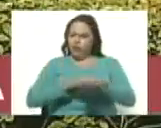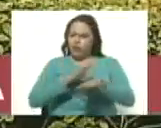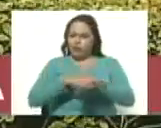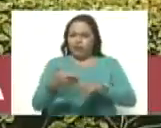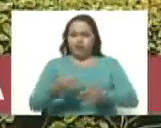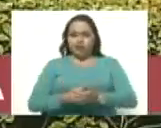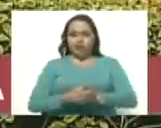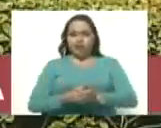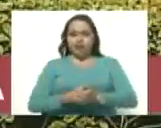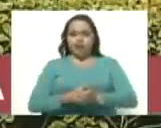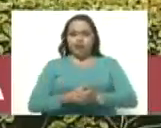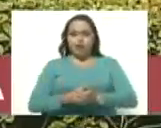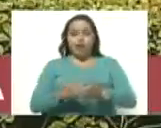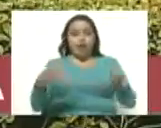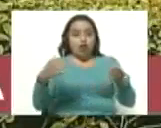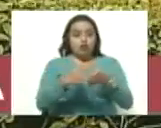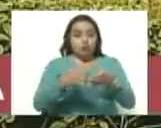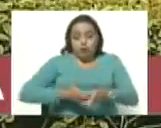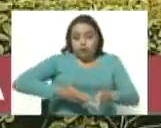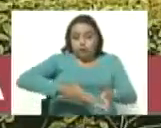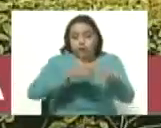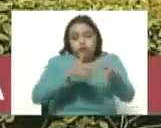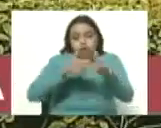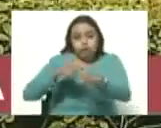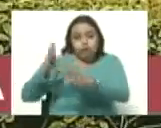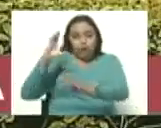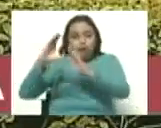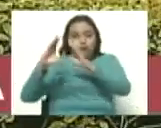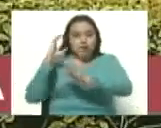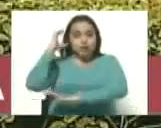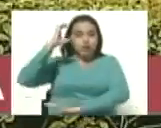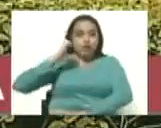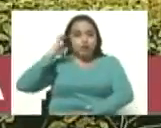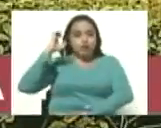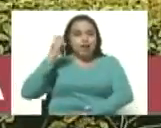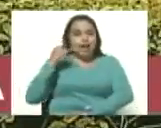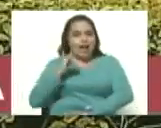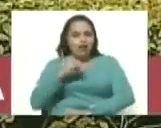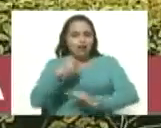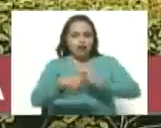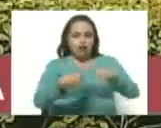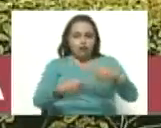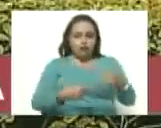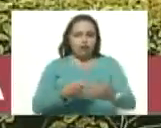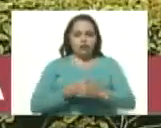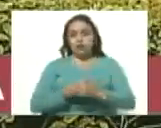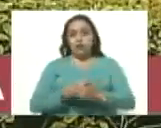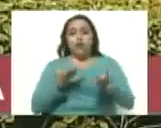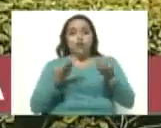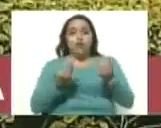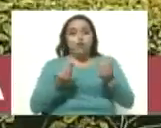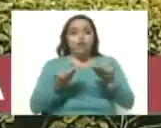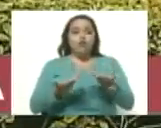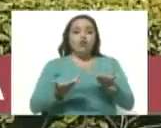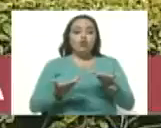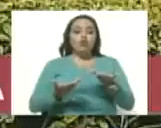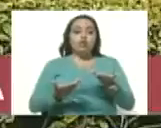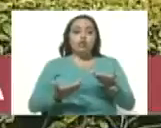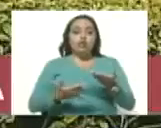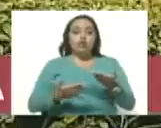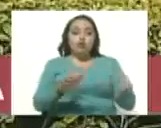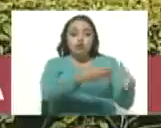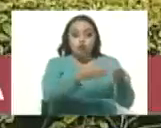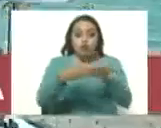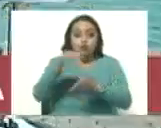el belicismo de los medios de comunicación en europa tiene un efecto y hay muchas franjas de la sociedad europea que están